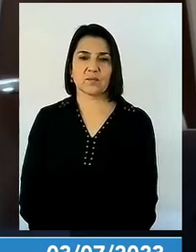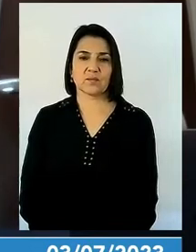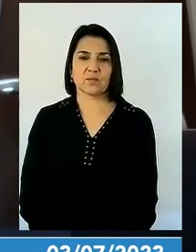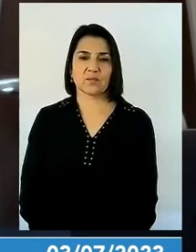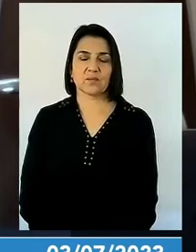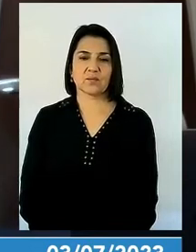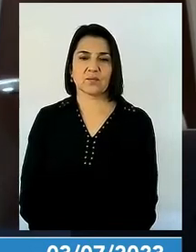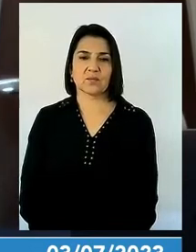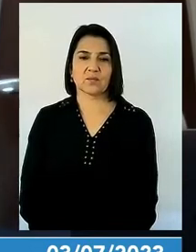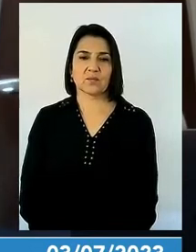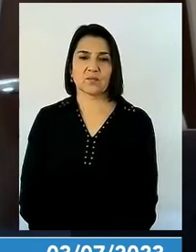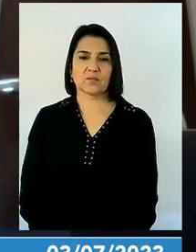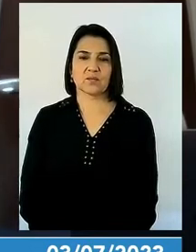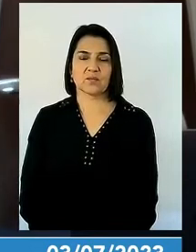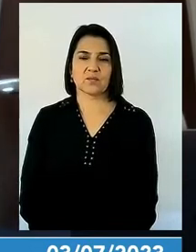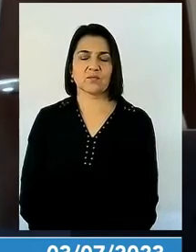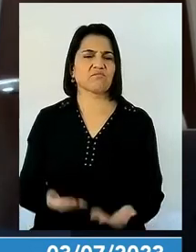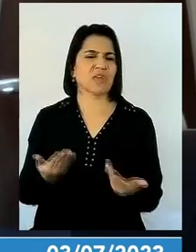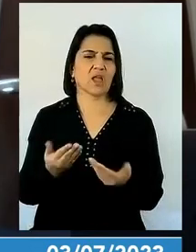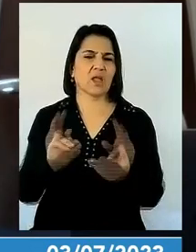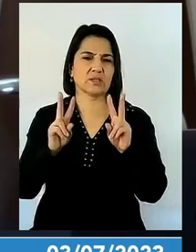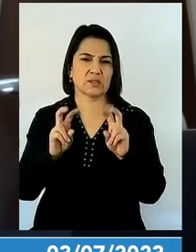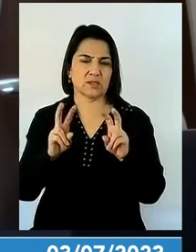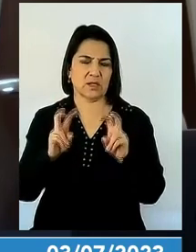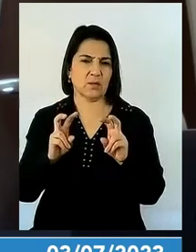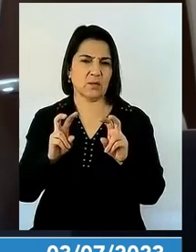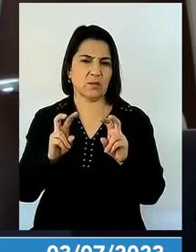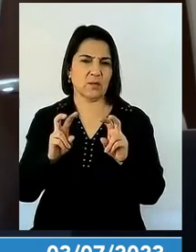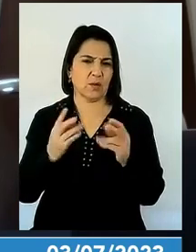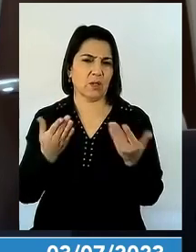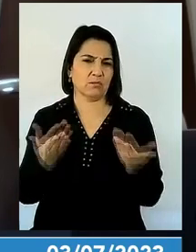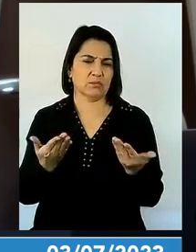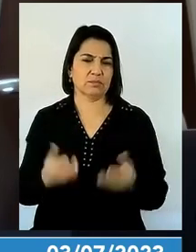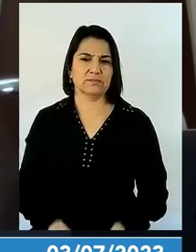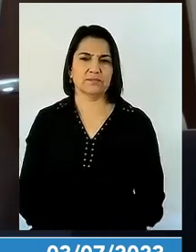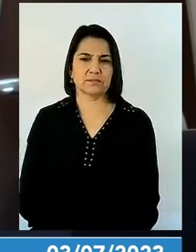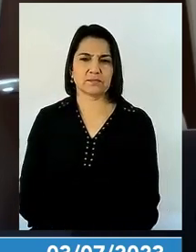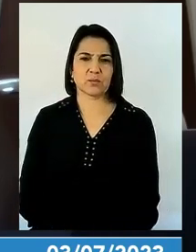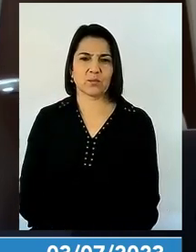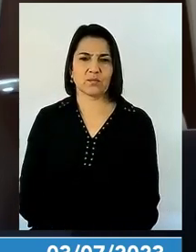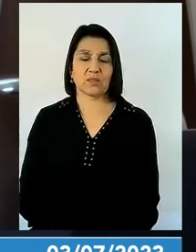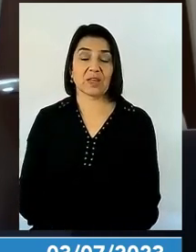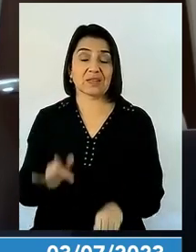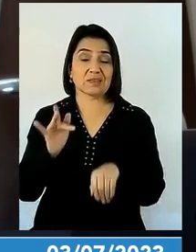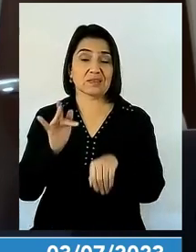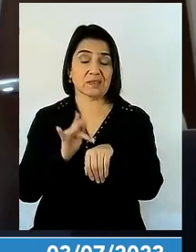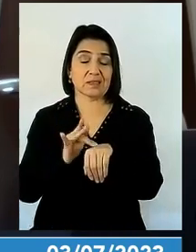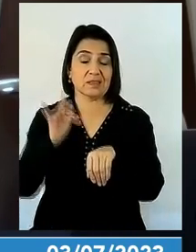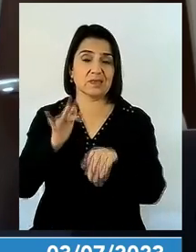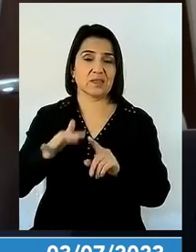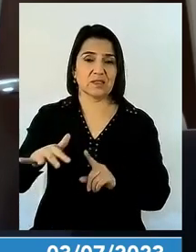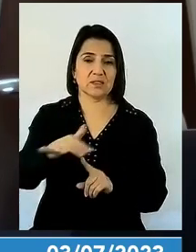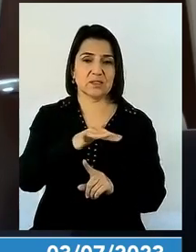Está relacionado con un tema bastante delicado, que en este caso